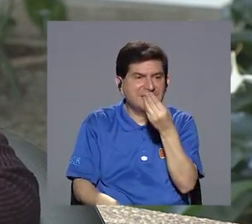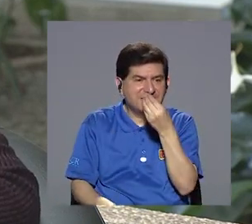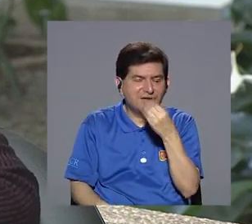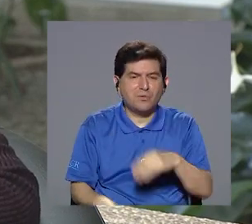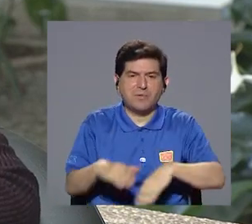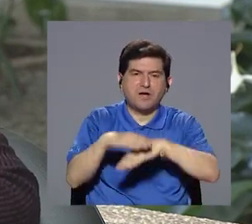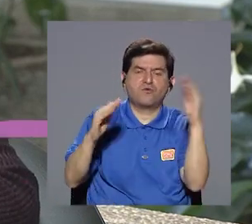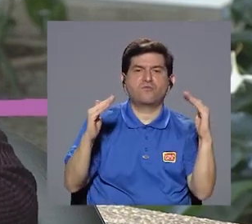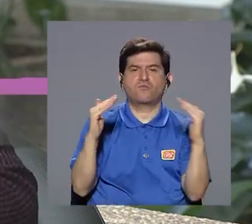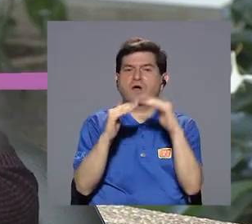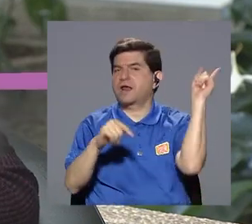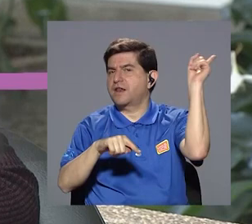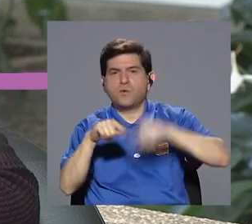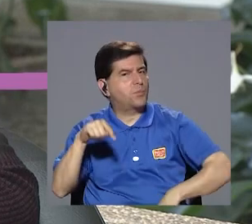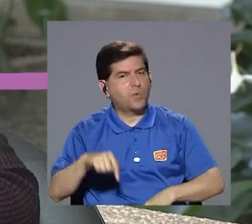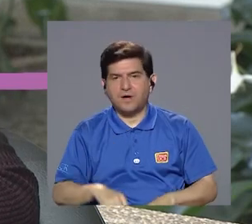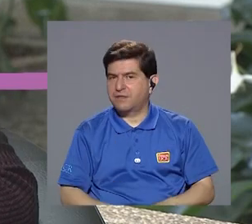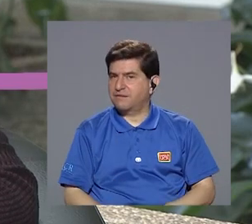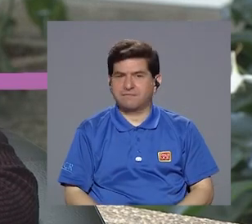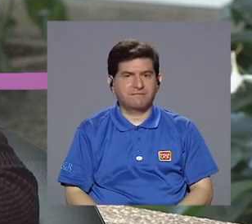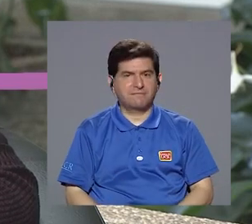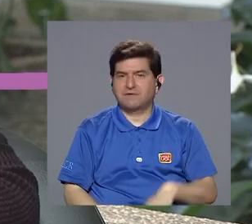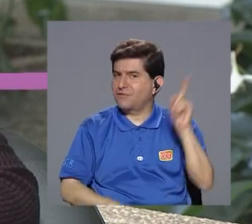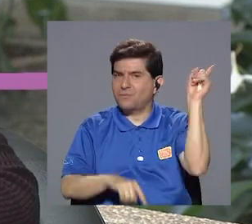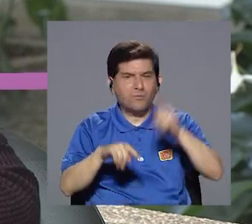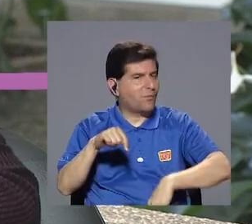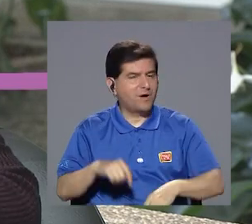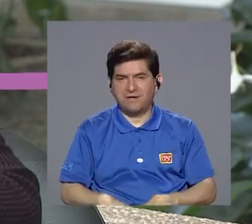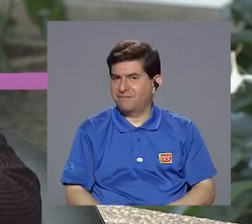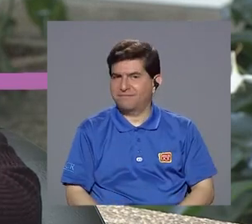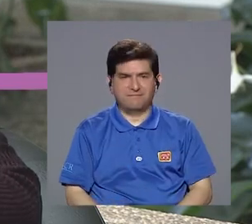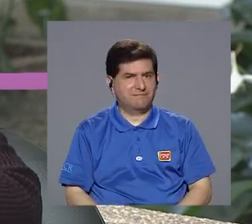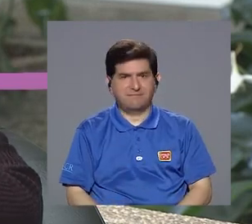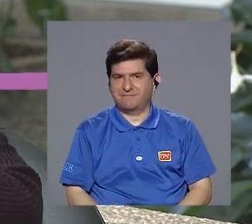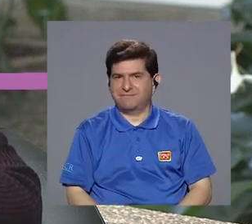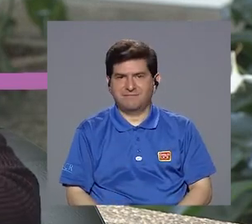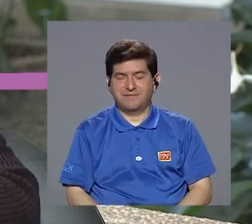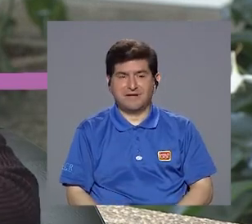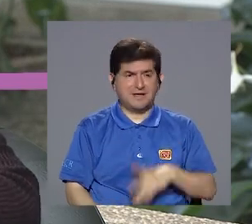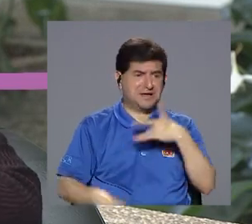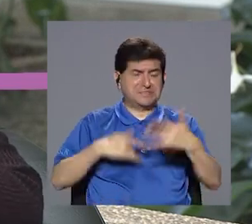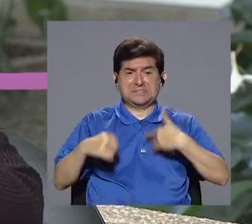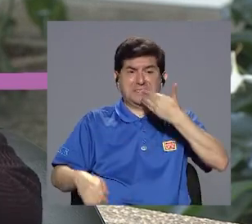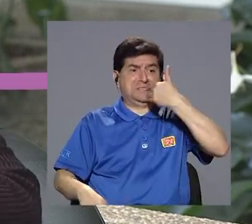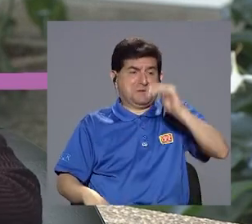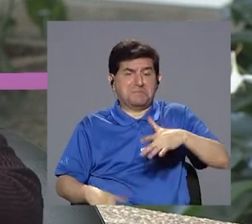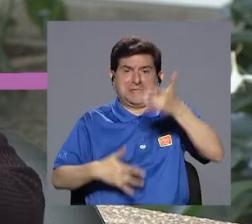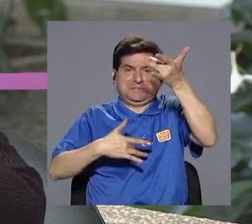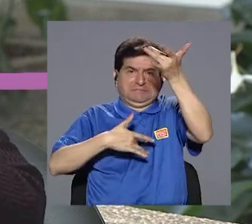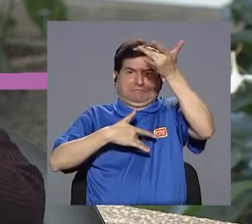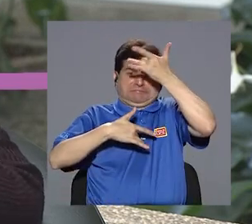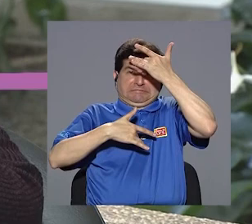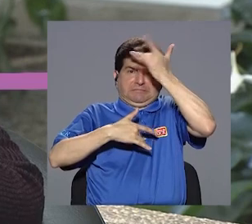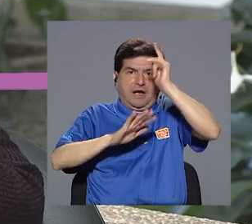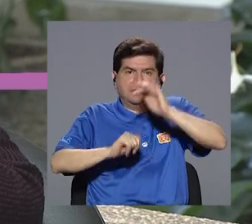comer, no se puede. Se le va a complicar. No, no puede, simplemente no puede, no. Se sienten mal, se